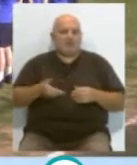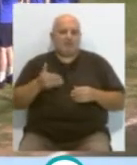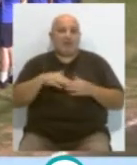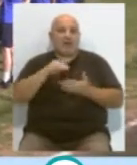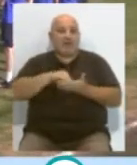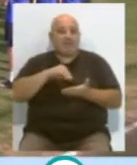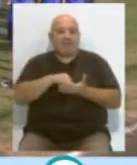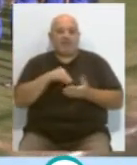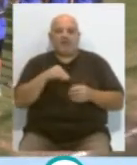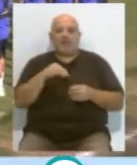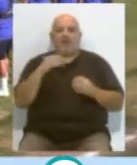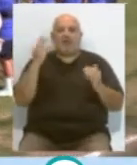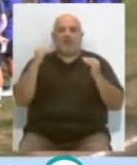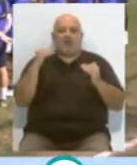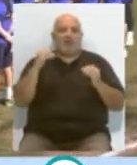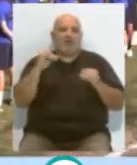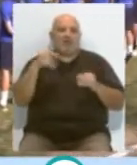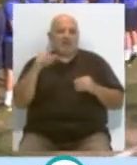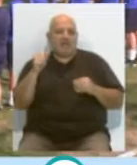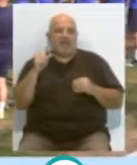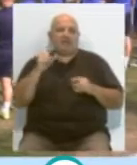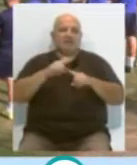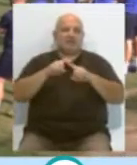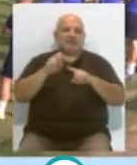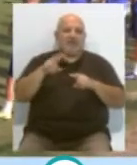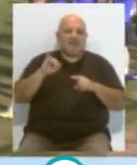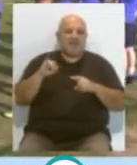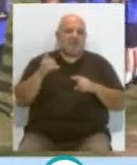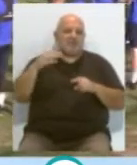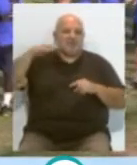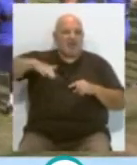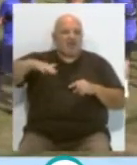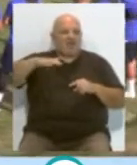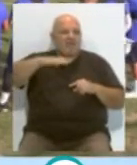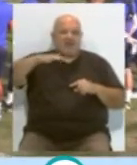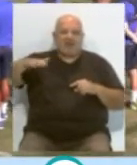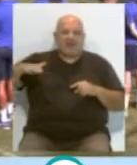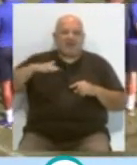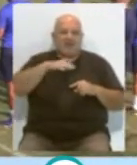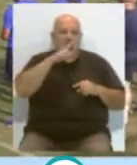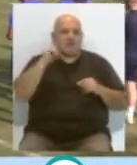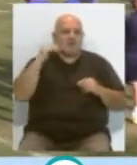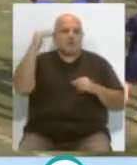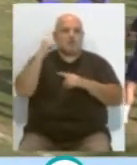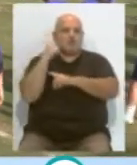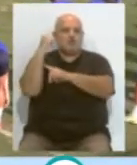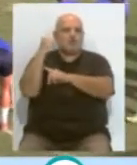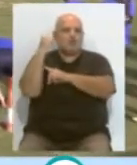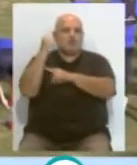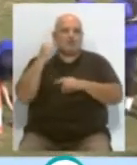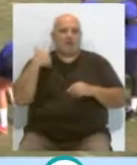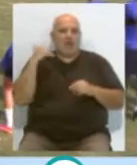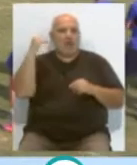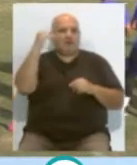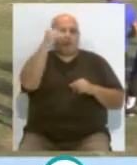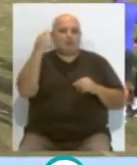cada vez hubo la época de los Iniesta, Xavi, que esos locos bajitos que hicieron virguería, pero ahora parece que como si el